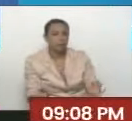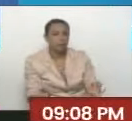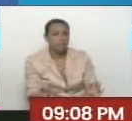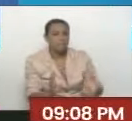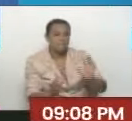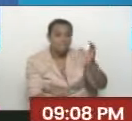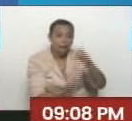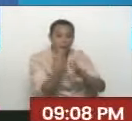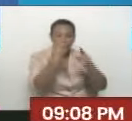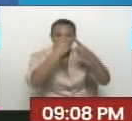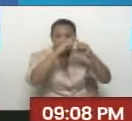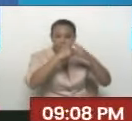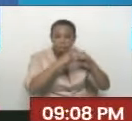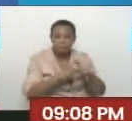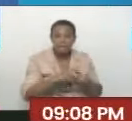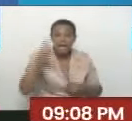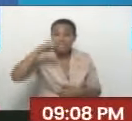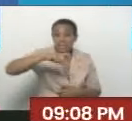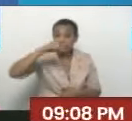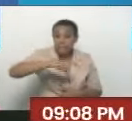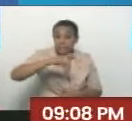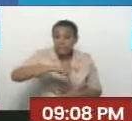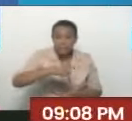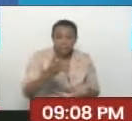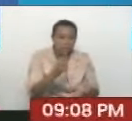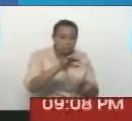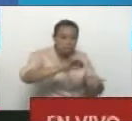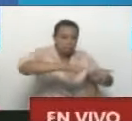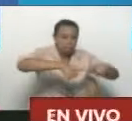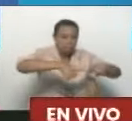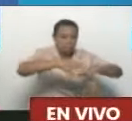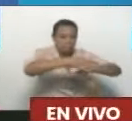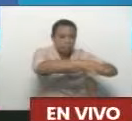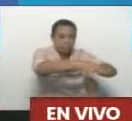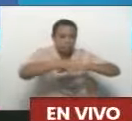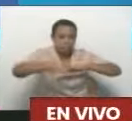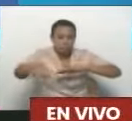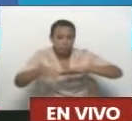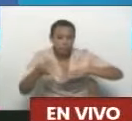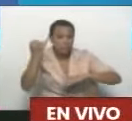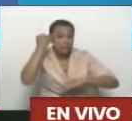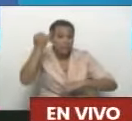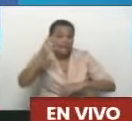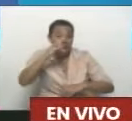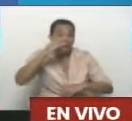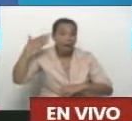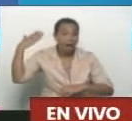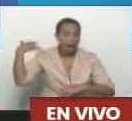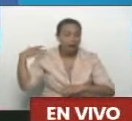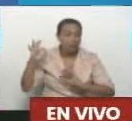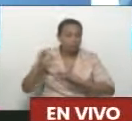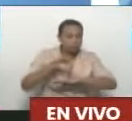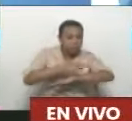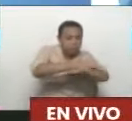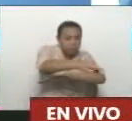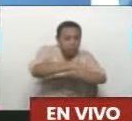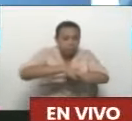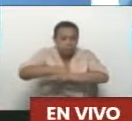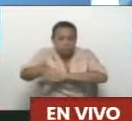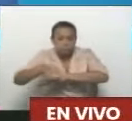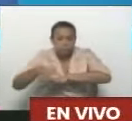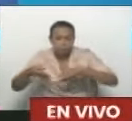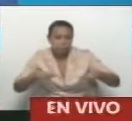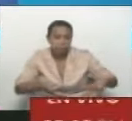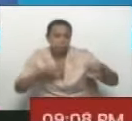echando las cuentas de los recursos, porque es un proyecto, una idea que tengo de hace tiempo, de